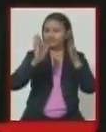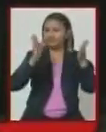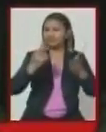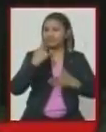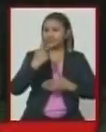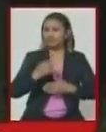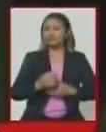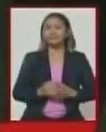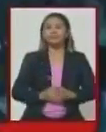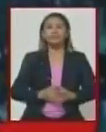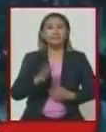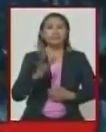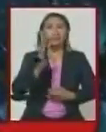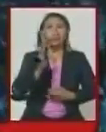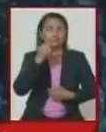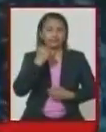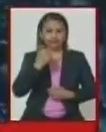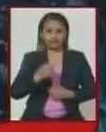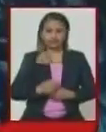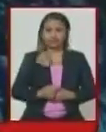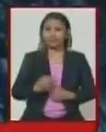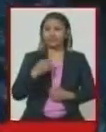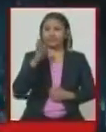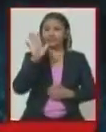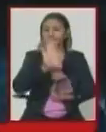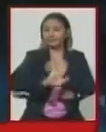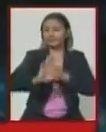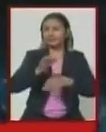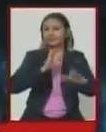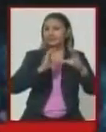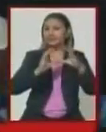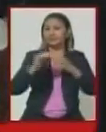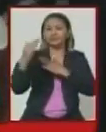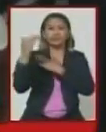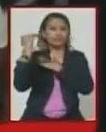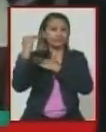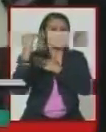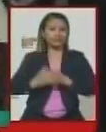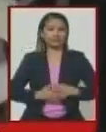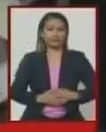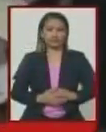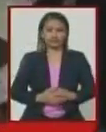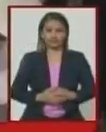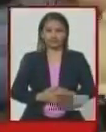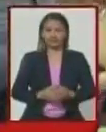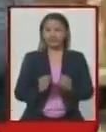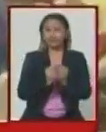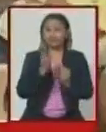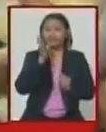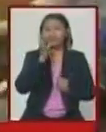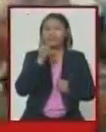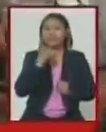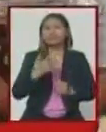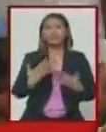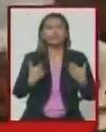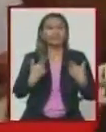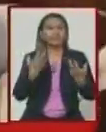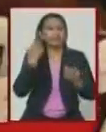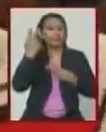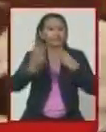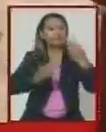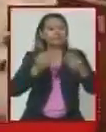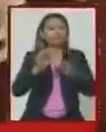Y ha estado mi mamá así. Me dejen sola, comunicaba Santa Cruz. Tranqué los geles con mi mamá, ver a mi mamá.